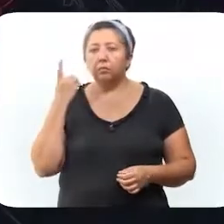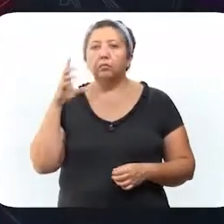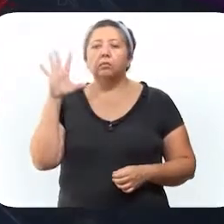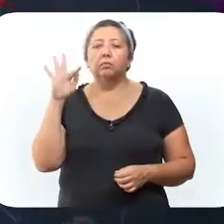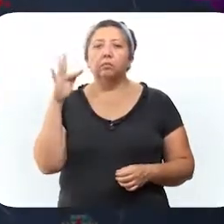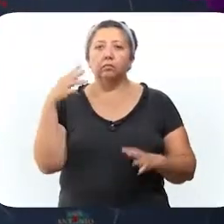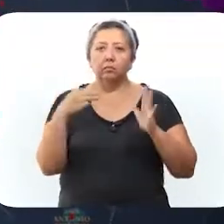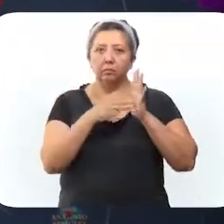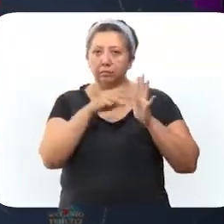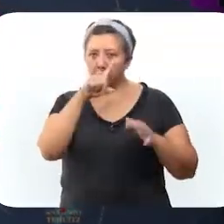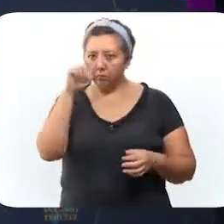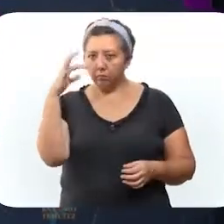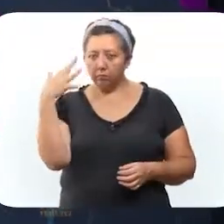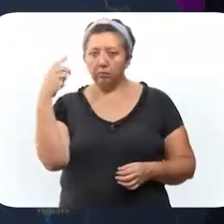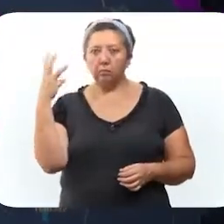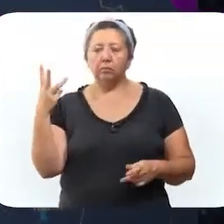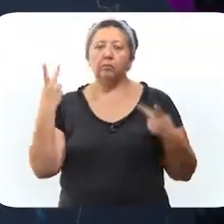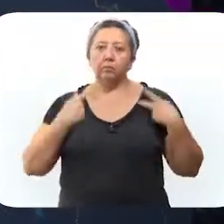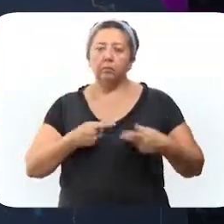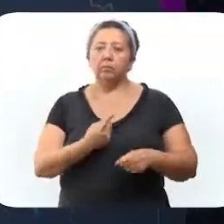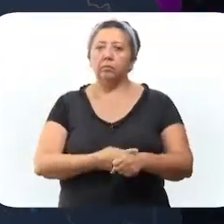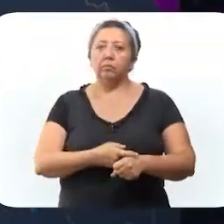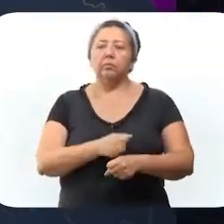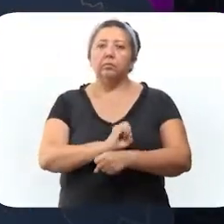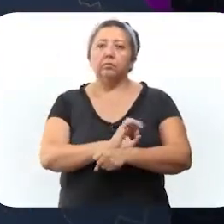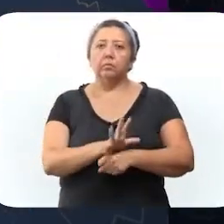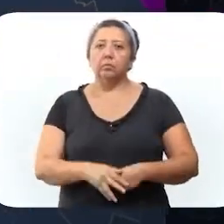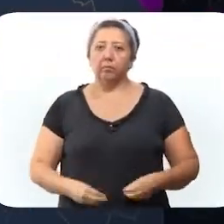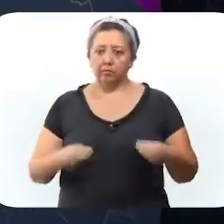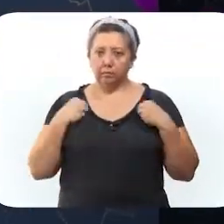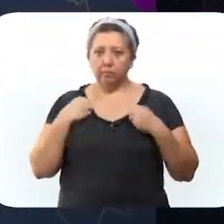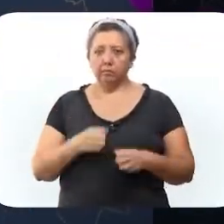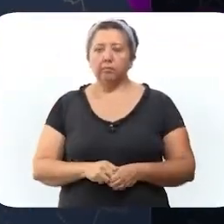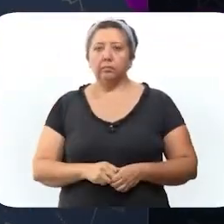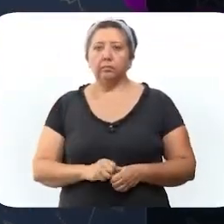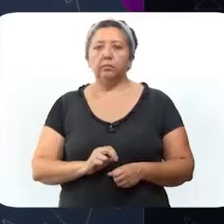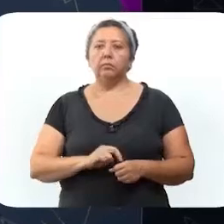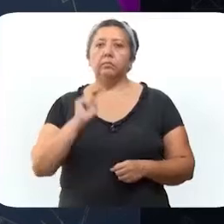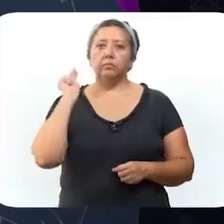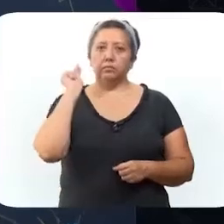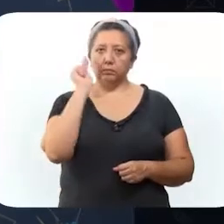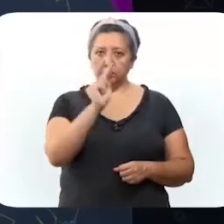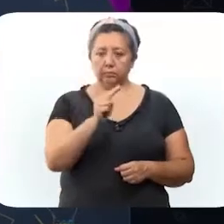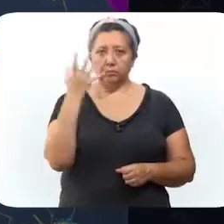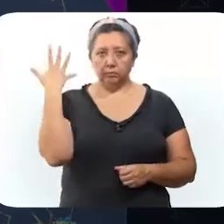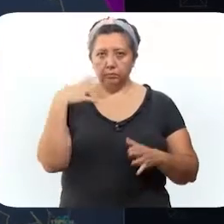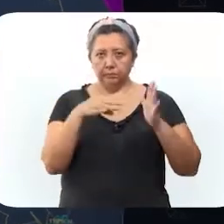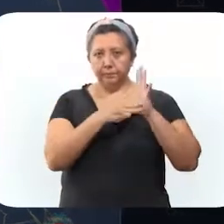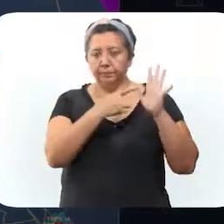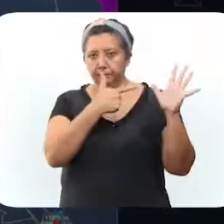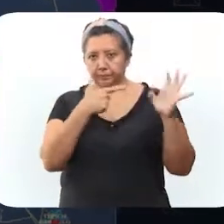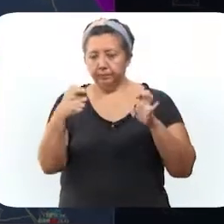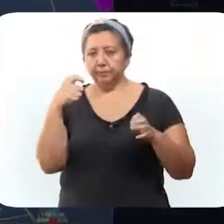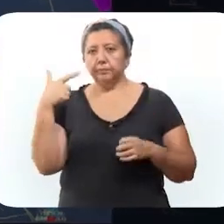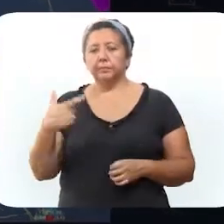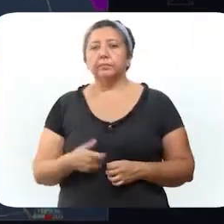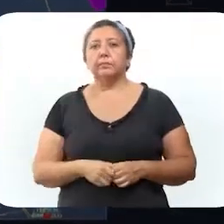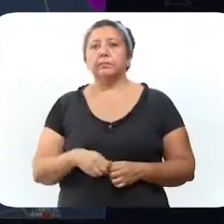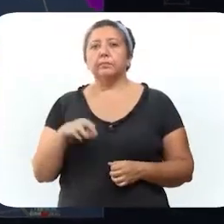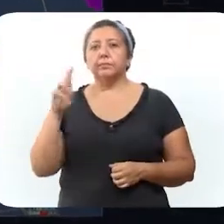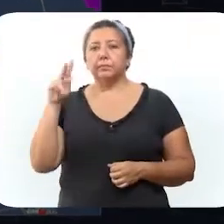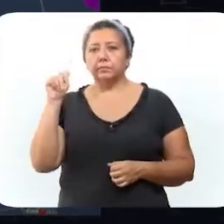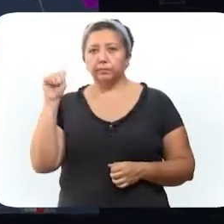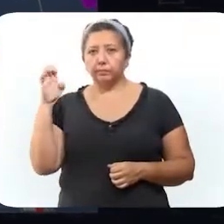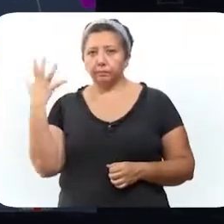diagnosticado 40.153 personas contagiadas de coronavirus, que viven en la zona norte 10.707, en la